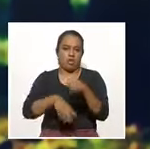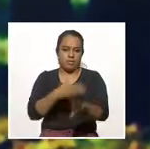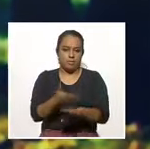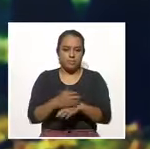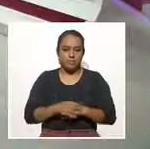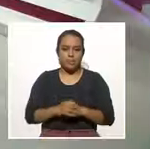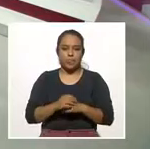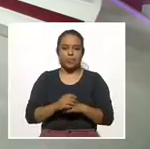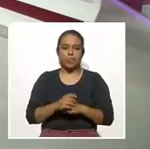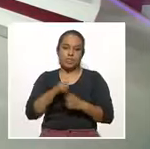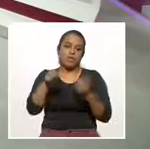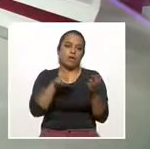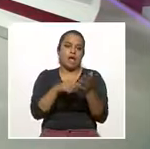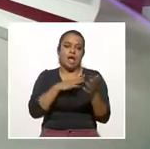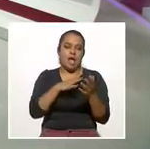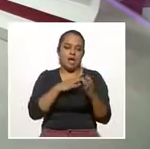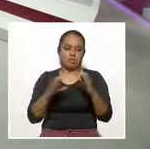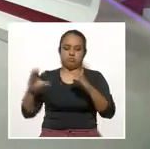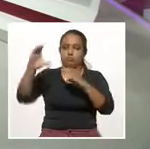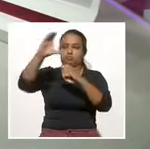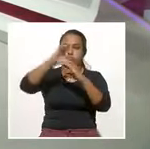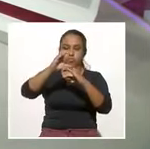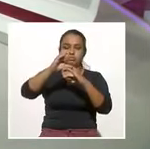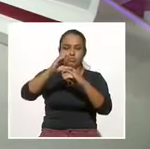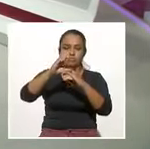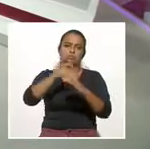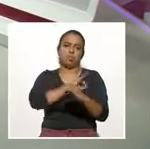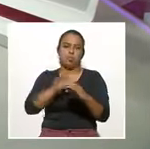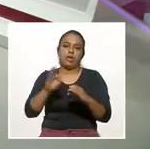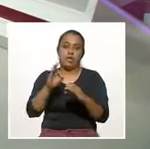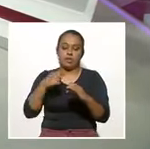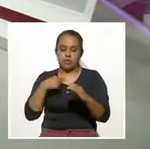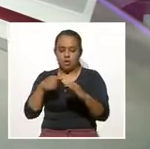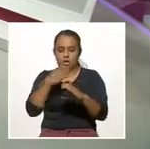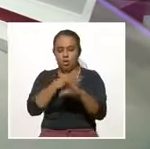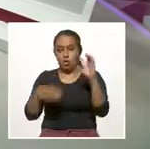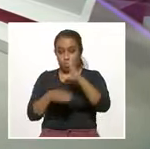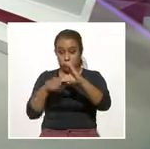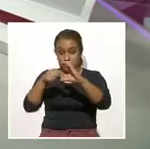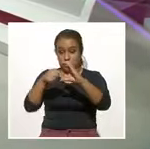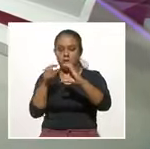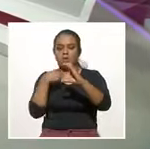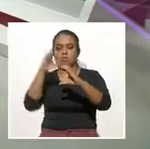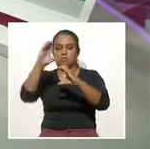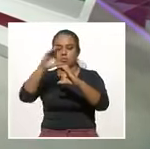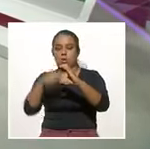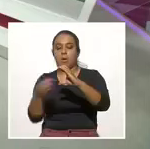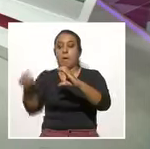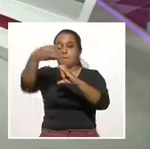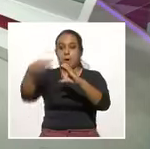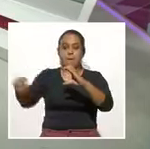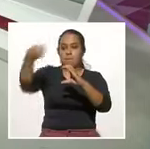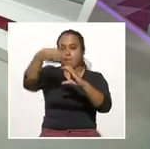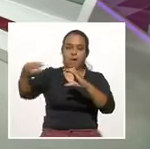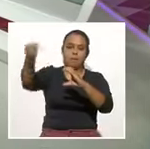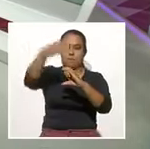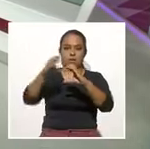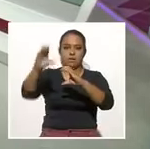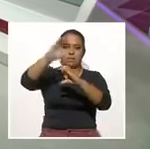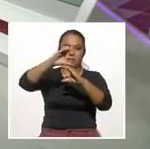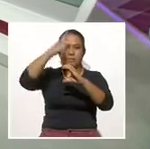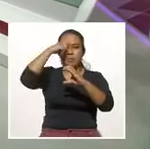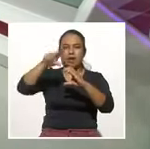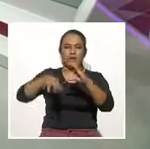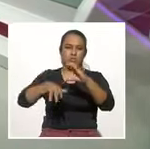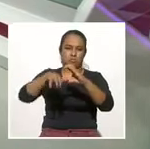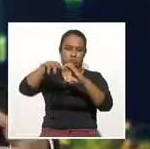hay dos pisos, ¿no? Que, o claro, sea, que te permite pues, subir las cosas. Sí, claro. En algunos lados,